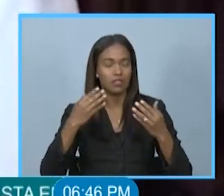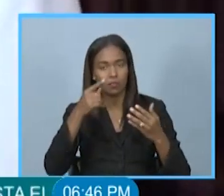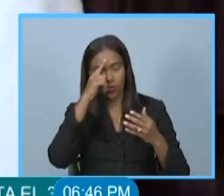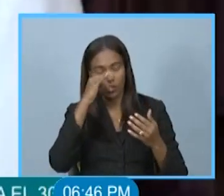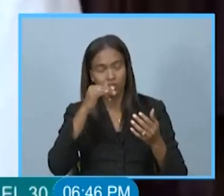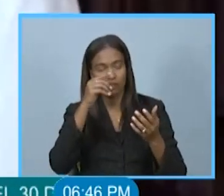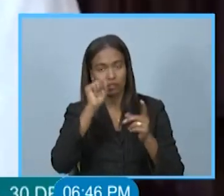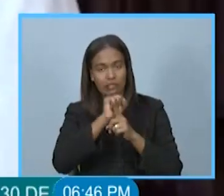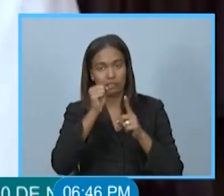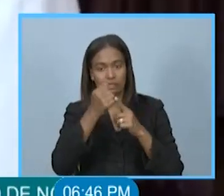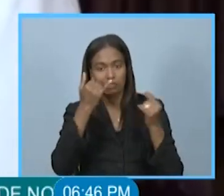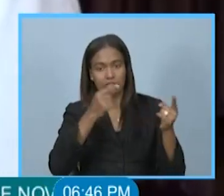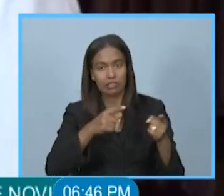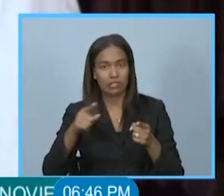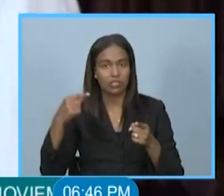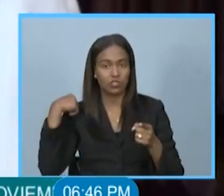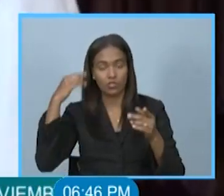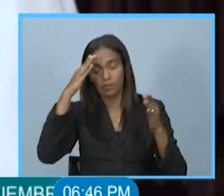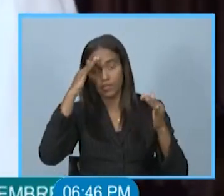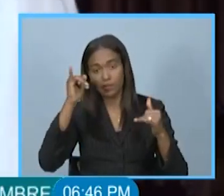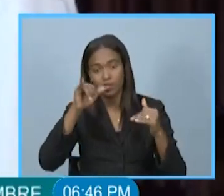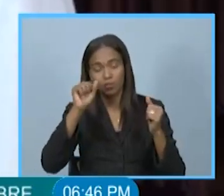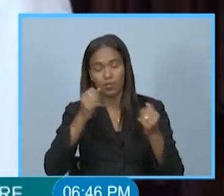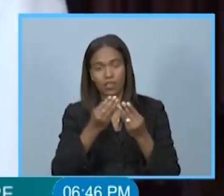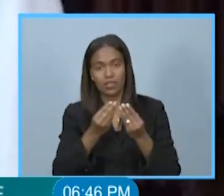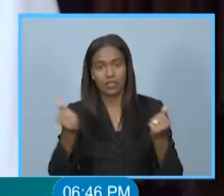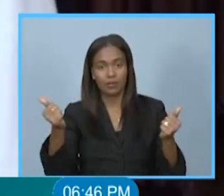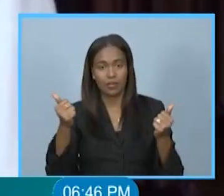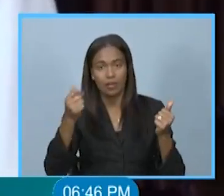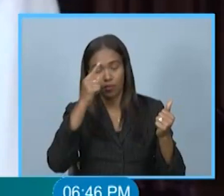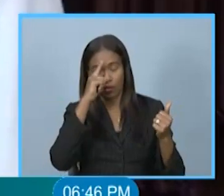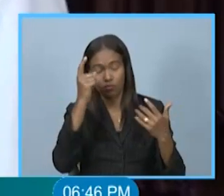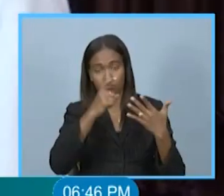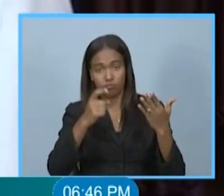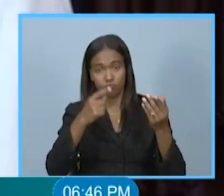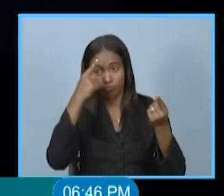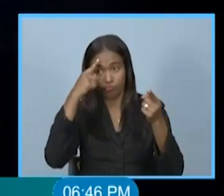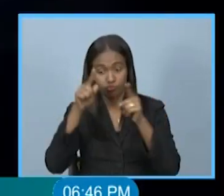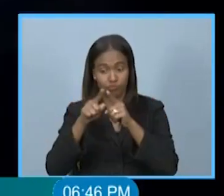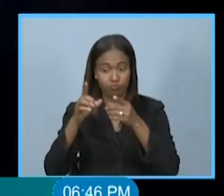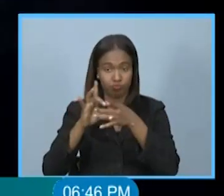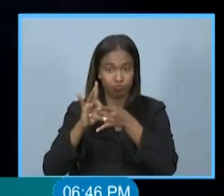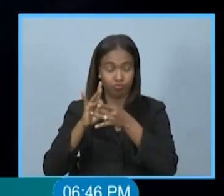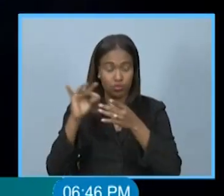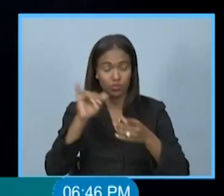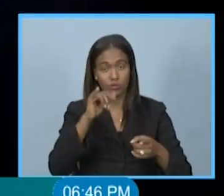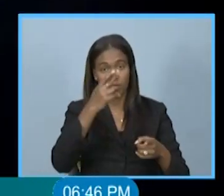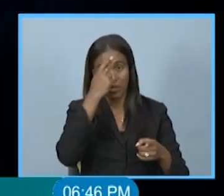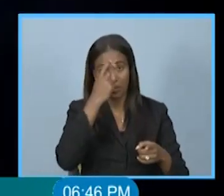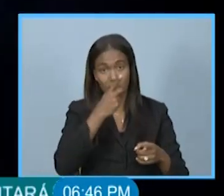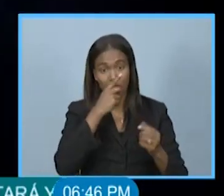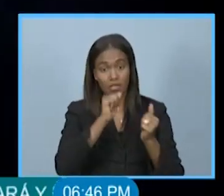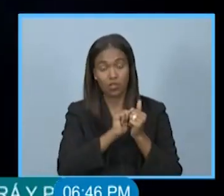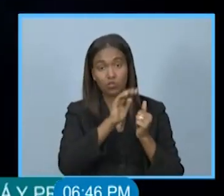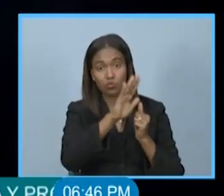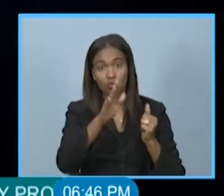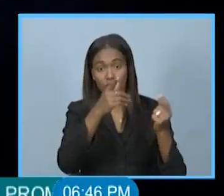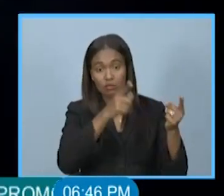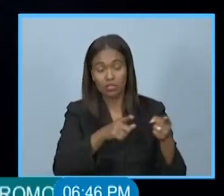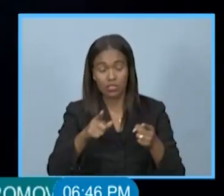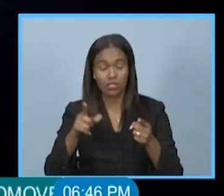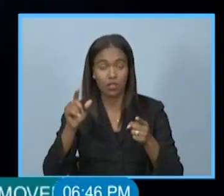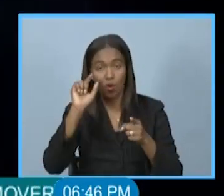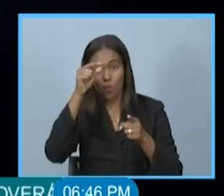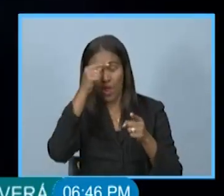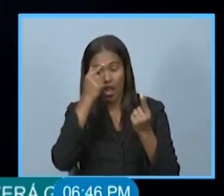está pasando Esperamos que eso se pueda resolver fácilmente por las vías diplomáticas y que la república Dominicana en sus prerrogativas como